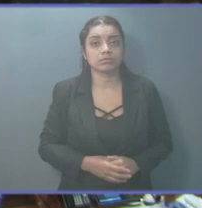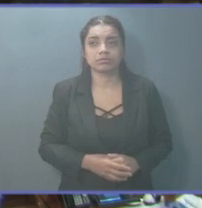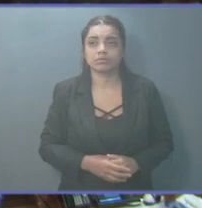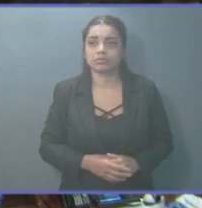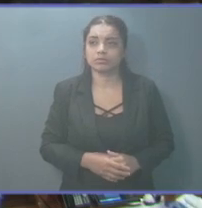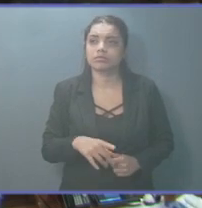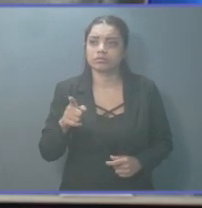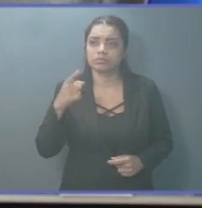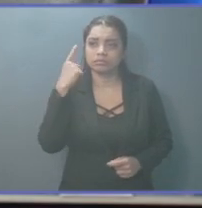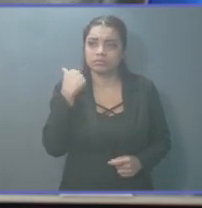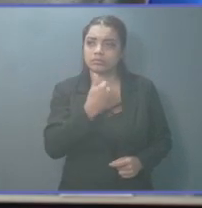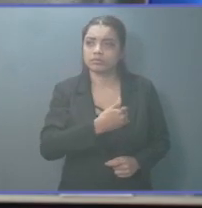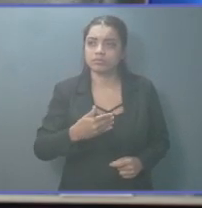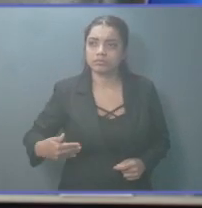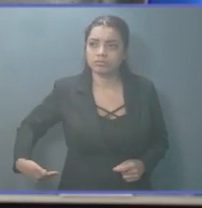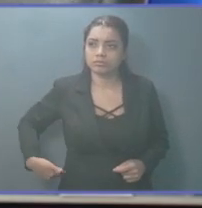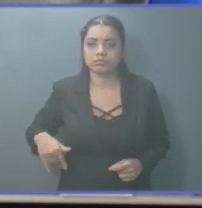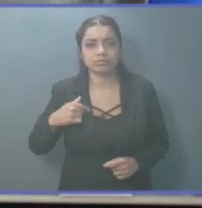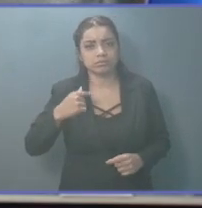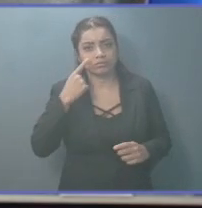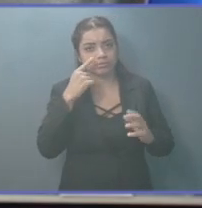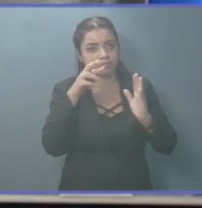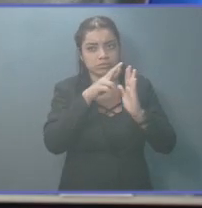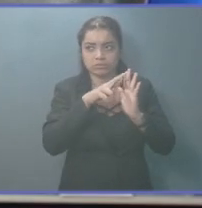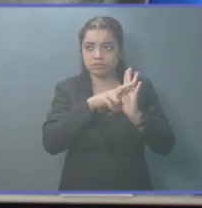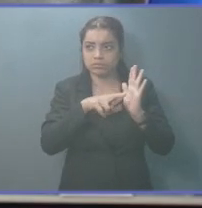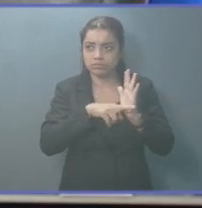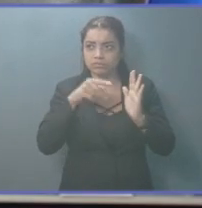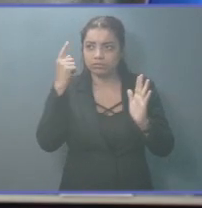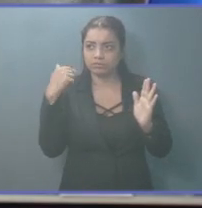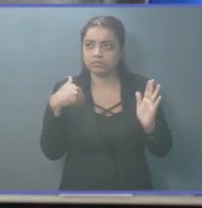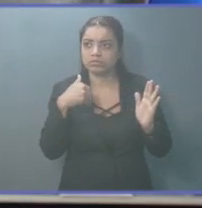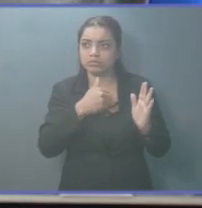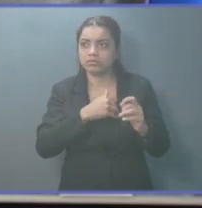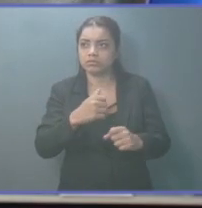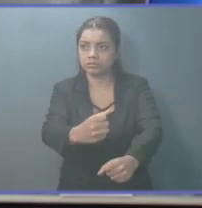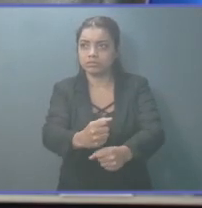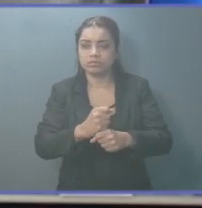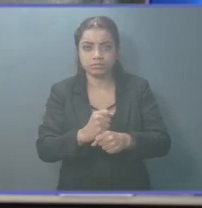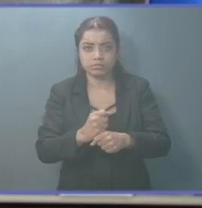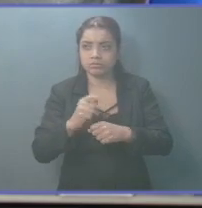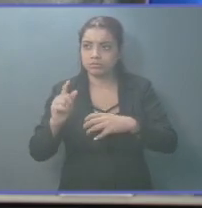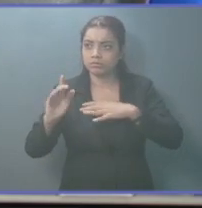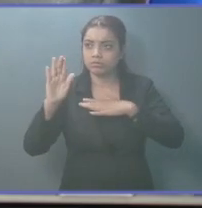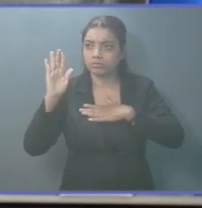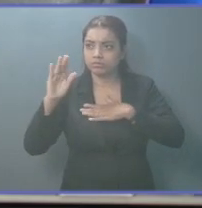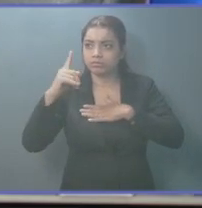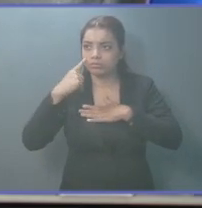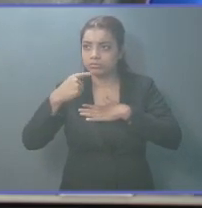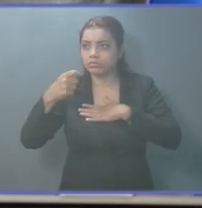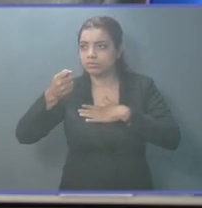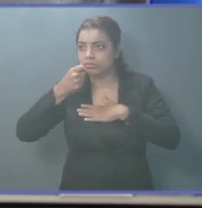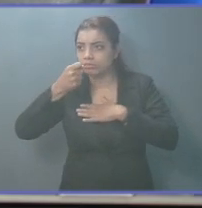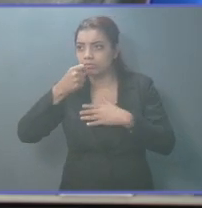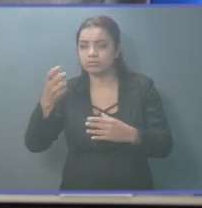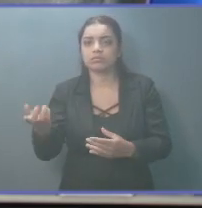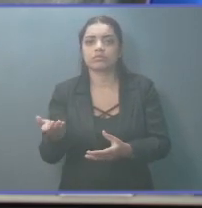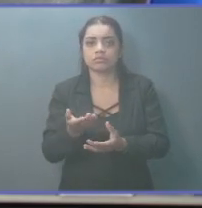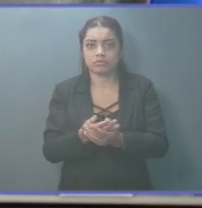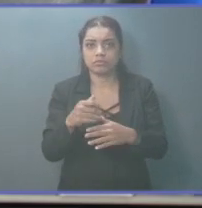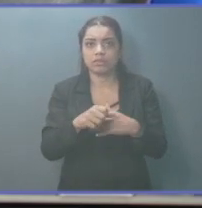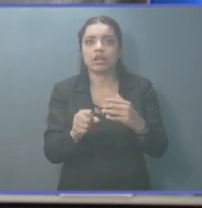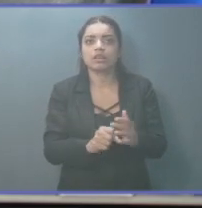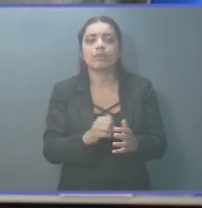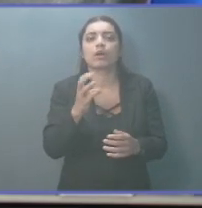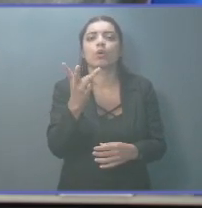Sí, señor presidente, lo que estoy registrando que el señor ministro ha reafirmado un compromiso de que se va a informar a la Asamblea Legislativa de que